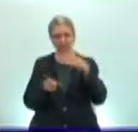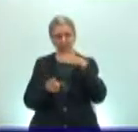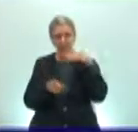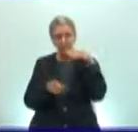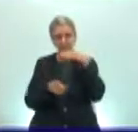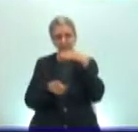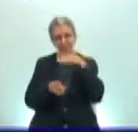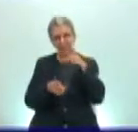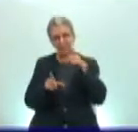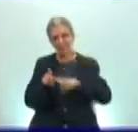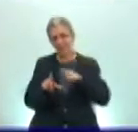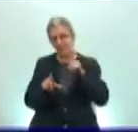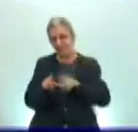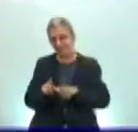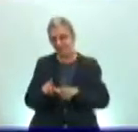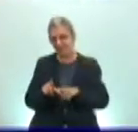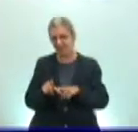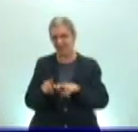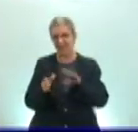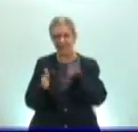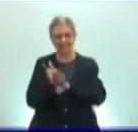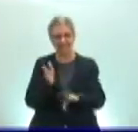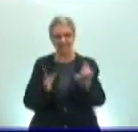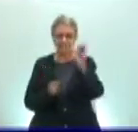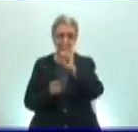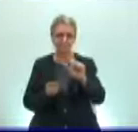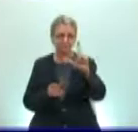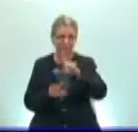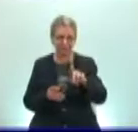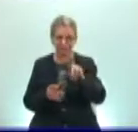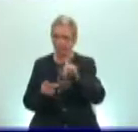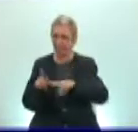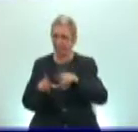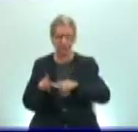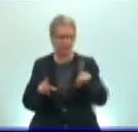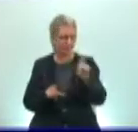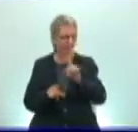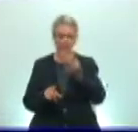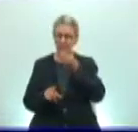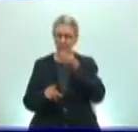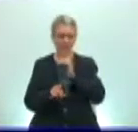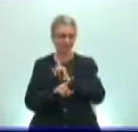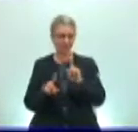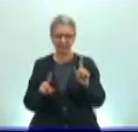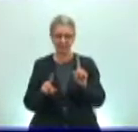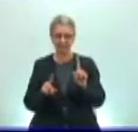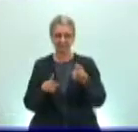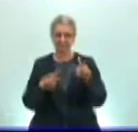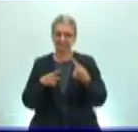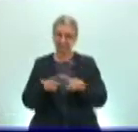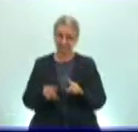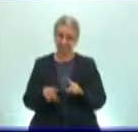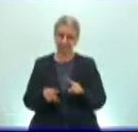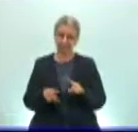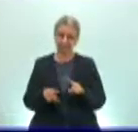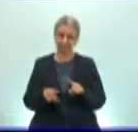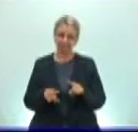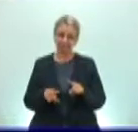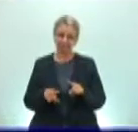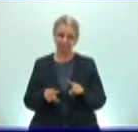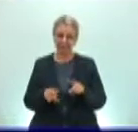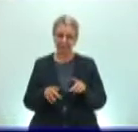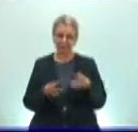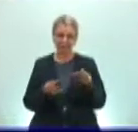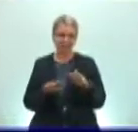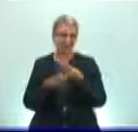apoderarse de los recursos de ese territorio. Sin embargo, le ocasionó grandes pérdidas materiales